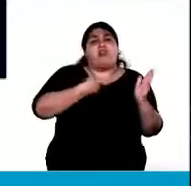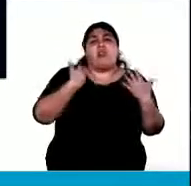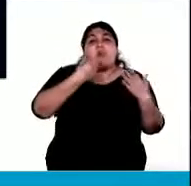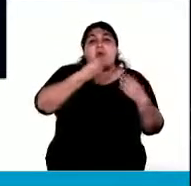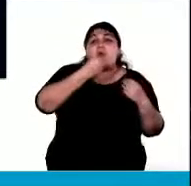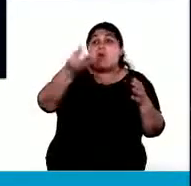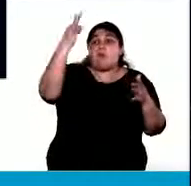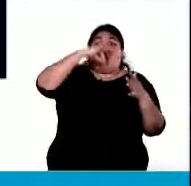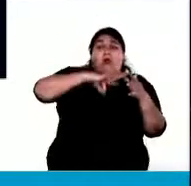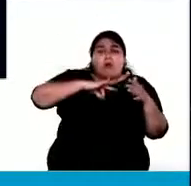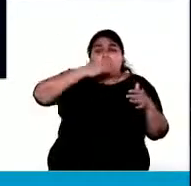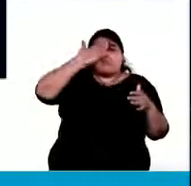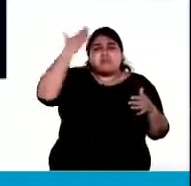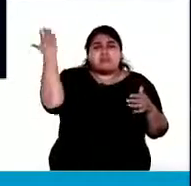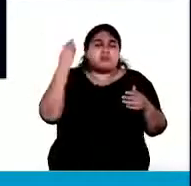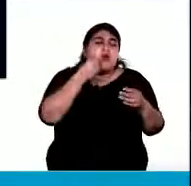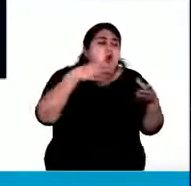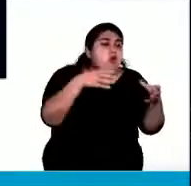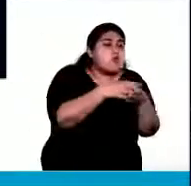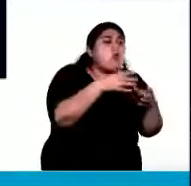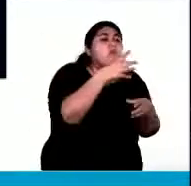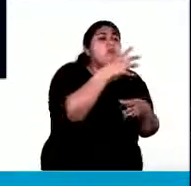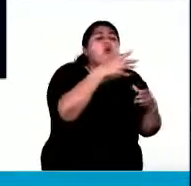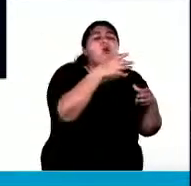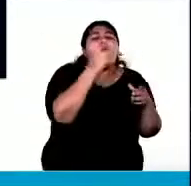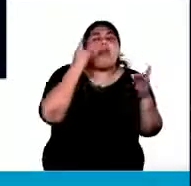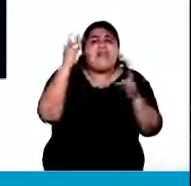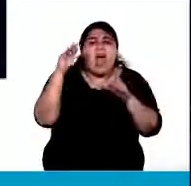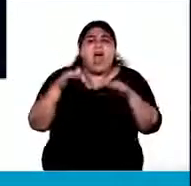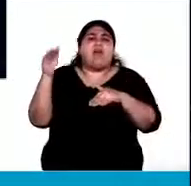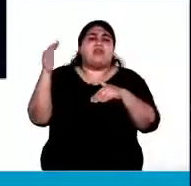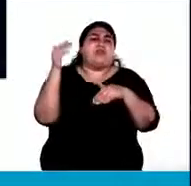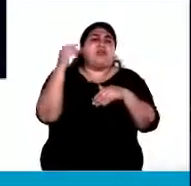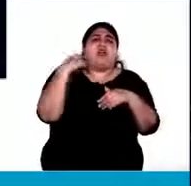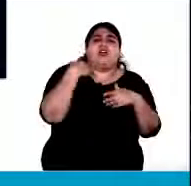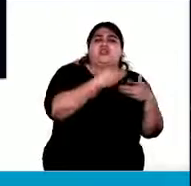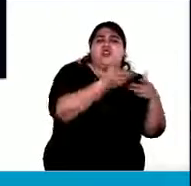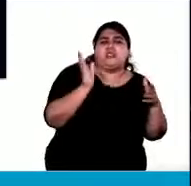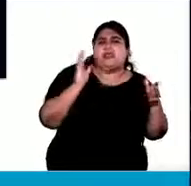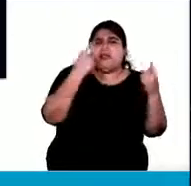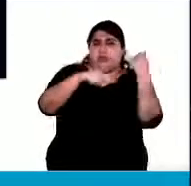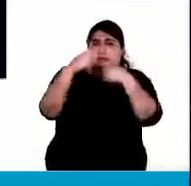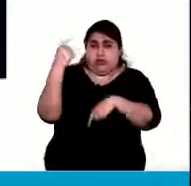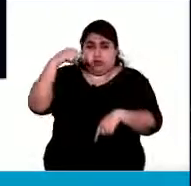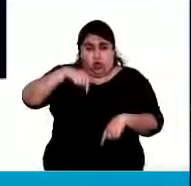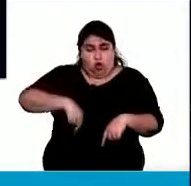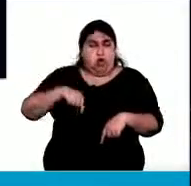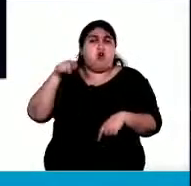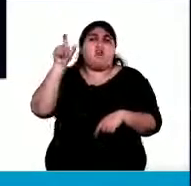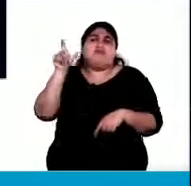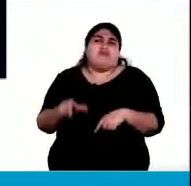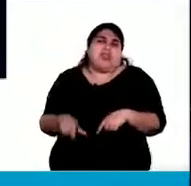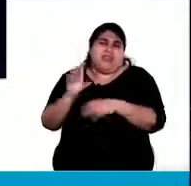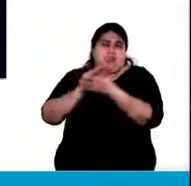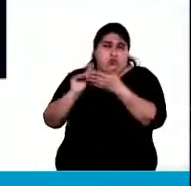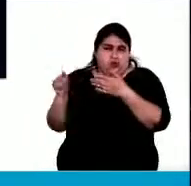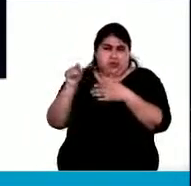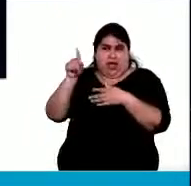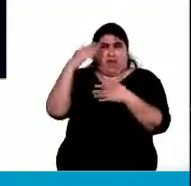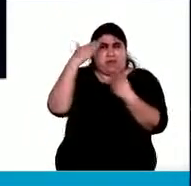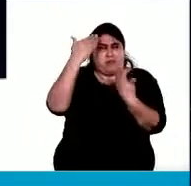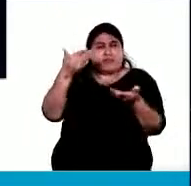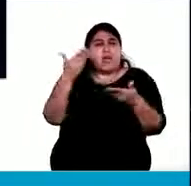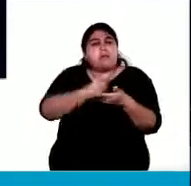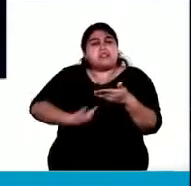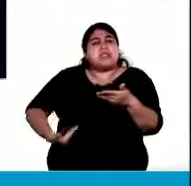sin distinción de clase social, sin distinción de edad. Hoy el diputado Stoich hizo un homenaje para quien fuera presidente de